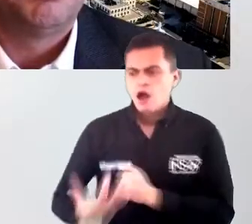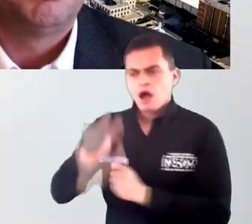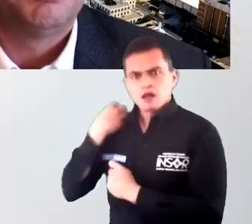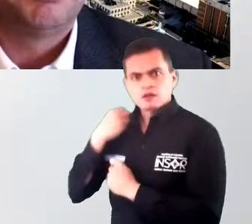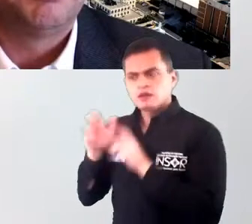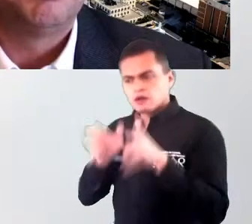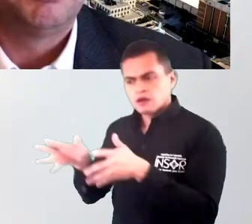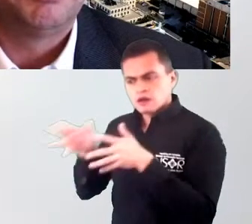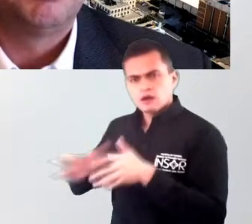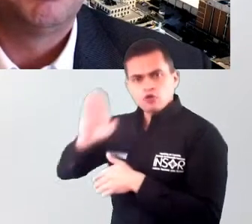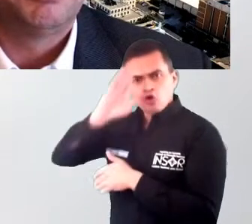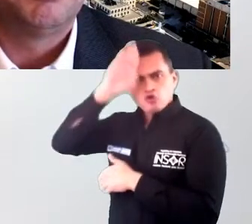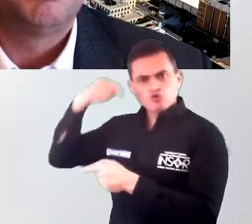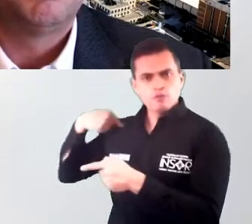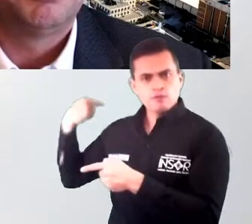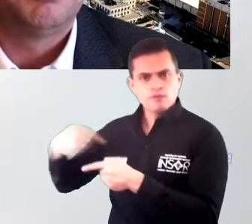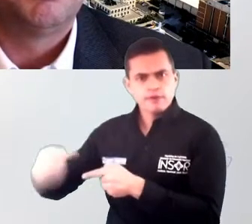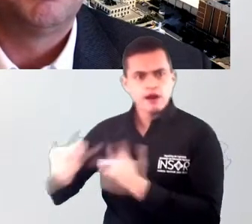enseñar.